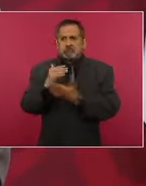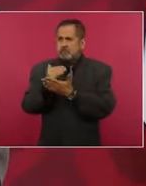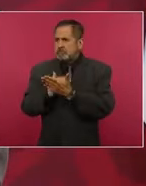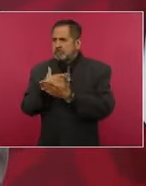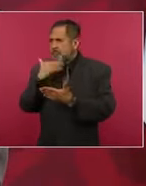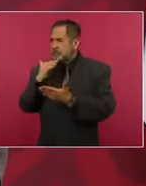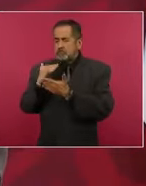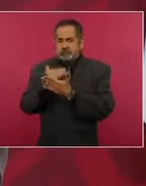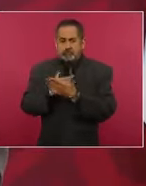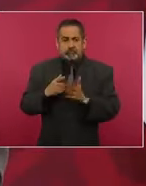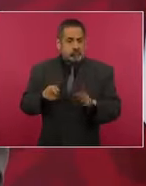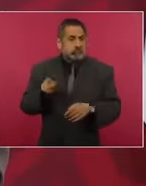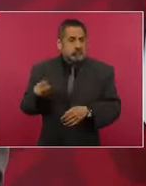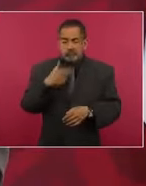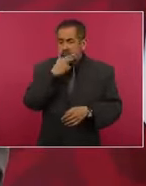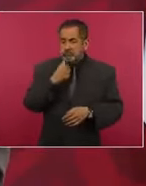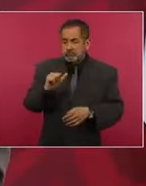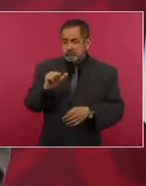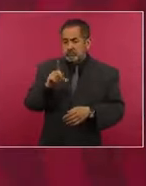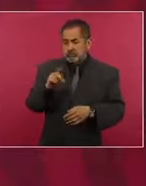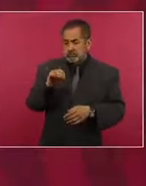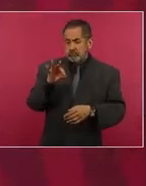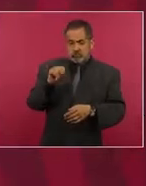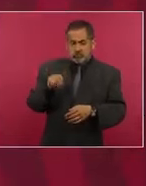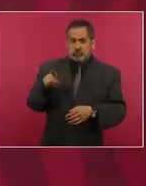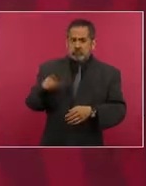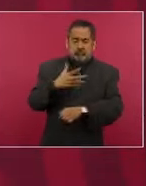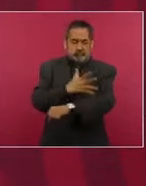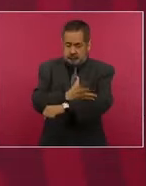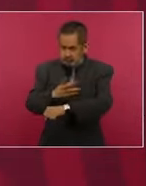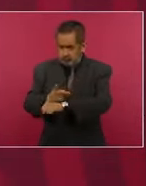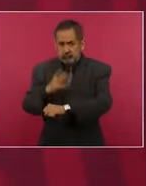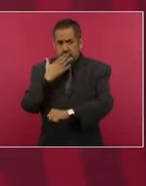porque también don Adolfo era honesto